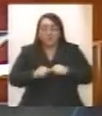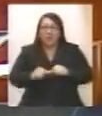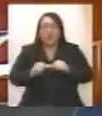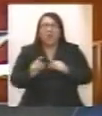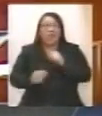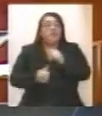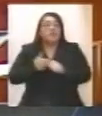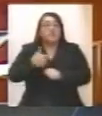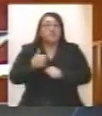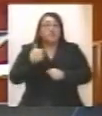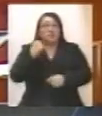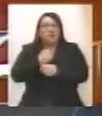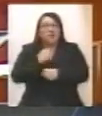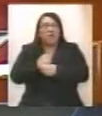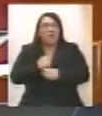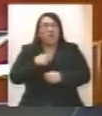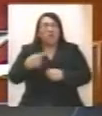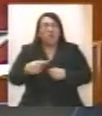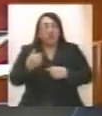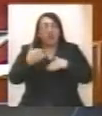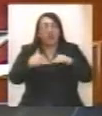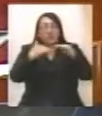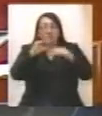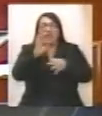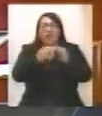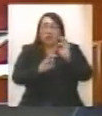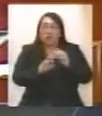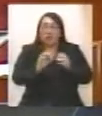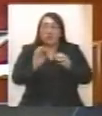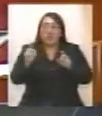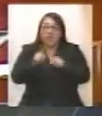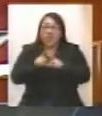el principal motor de crecimiento económico y desarrollo